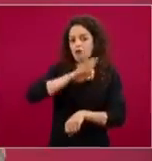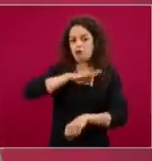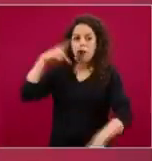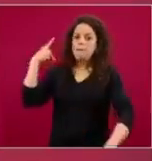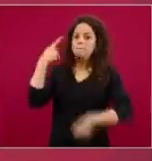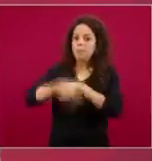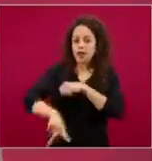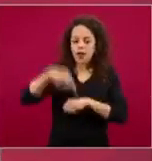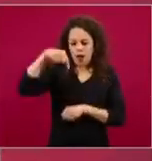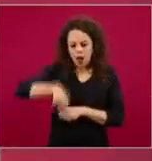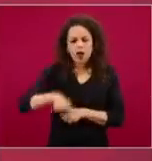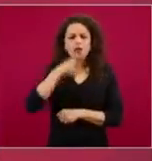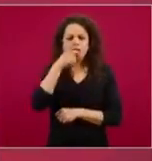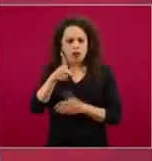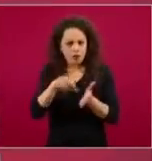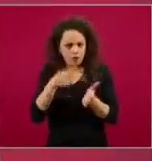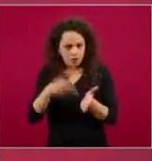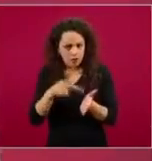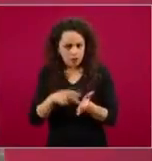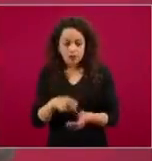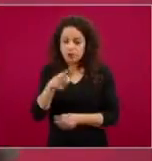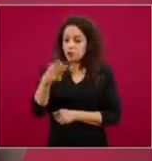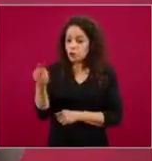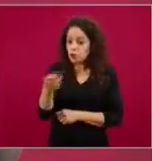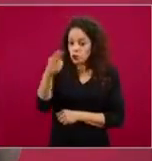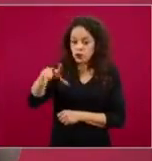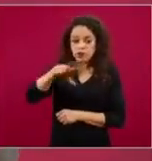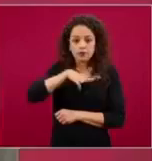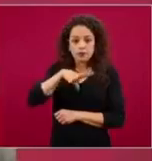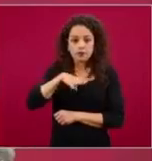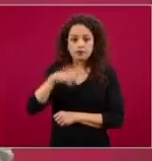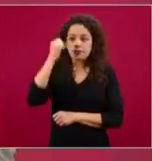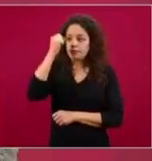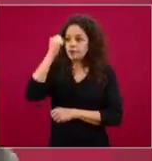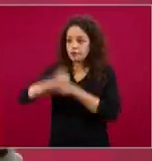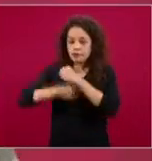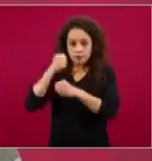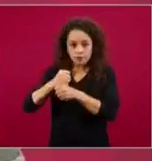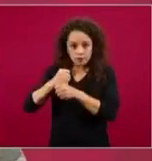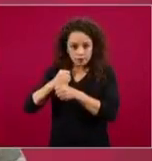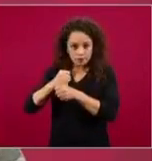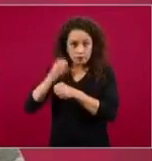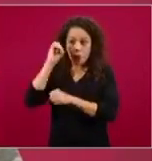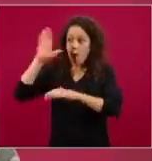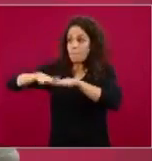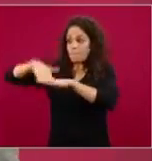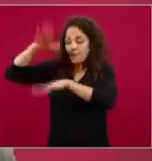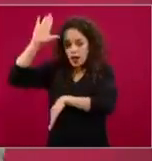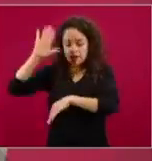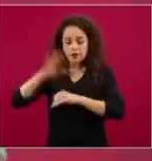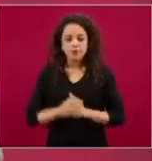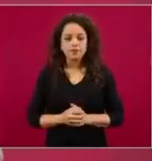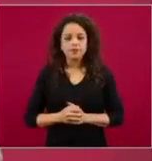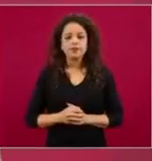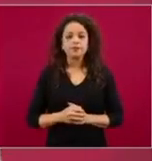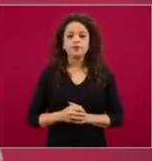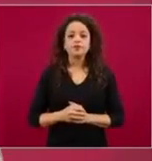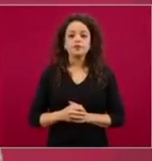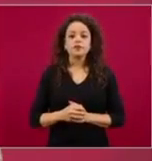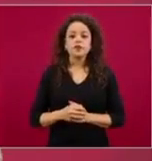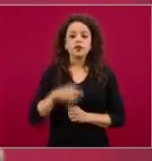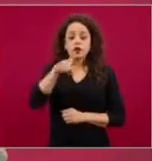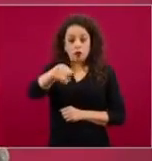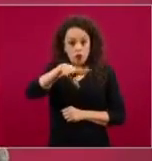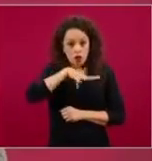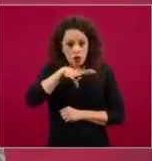Si usted tiene 60 años de edad o más, o independientemente de su edad, tiene sobrepeso u